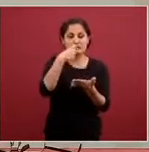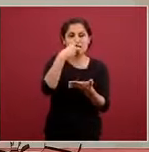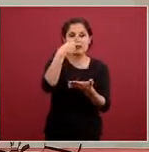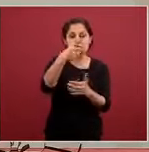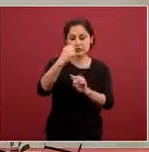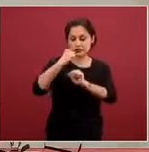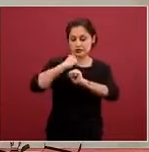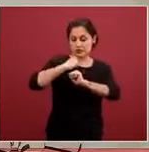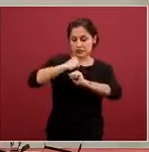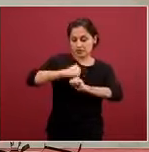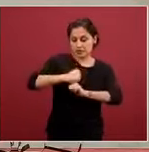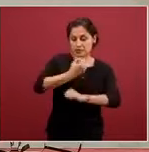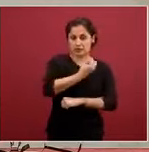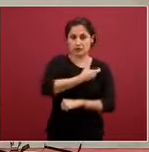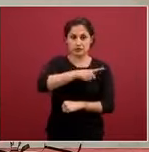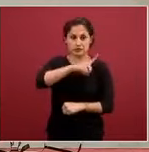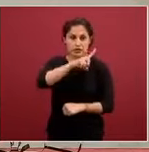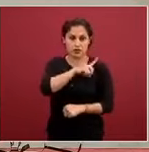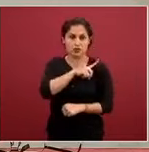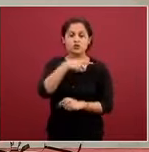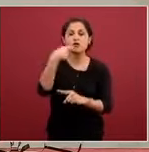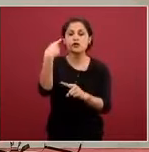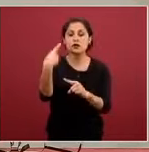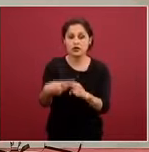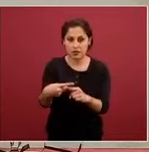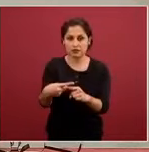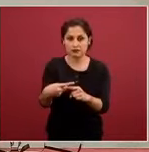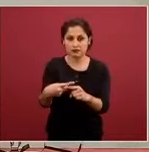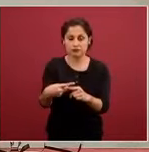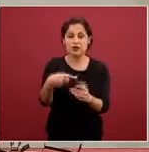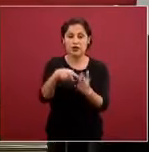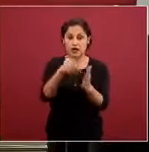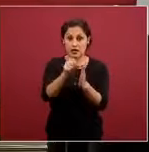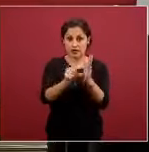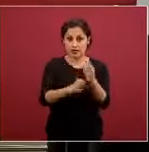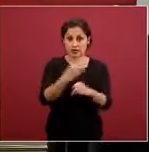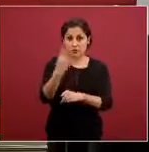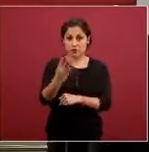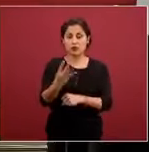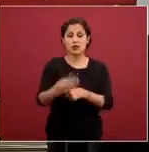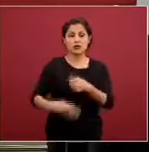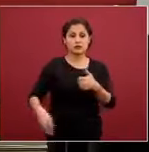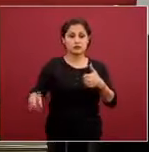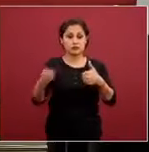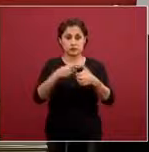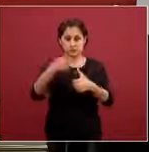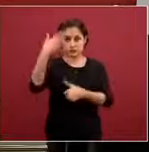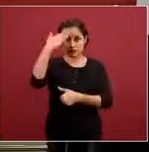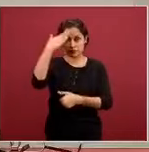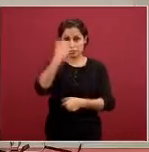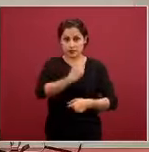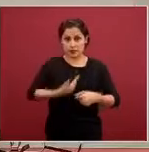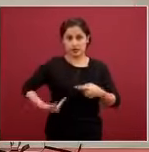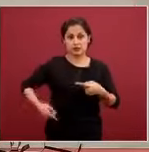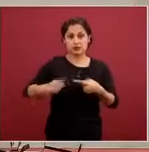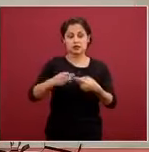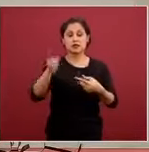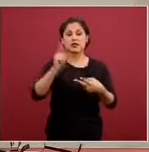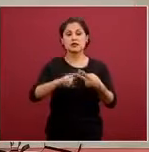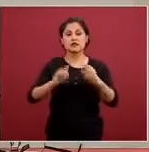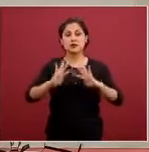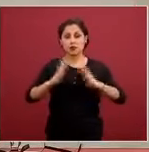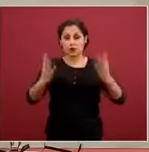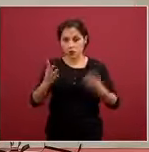sanitarias. Es el artículo 4 de la ley. Primero, el presidente de la República; segundo, el Consejo de Salubridad General; tercero, la Secretaría de